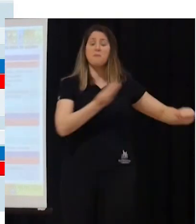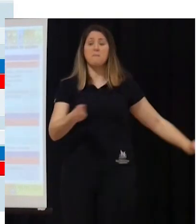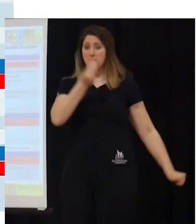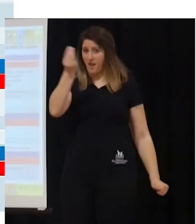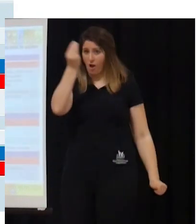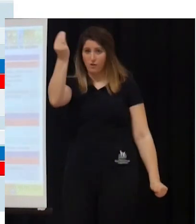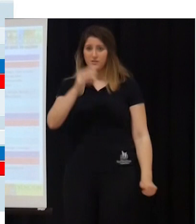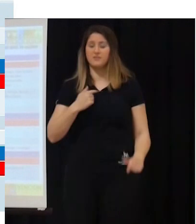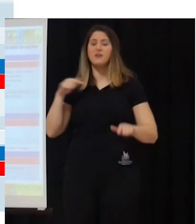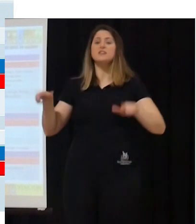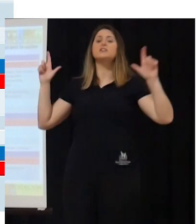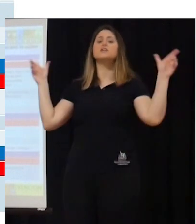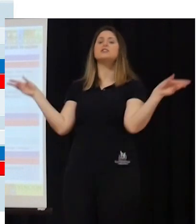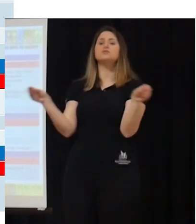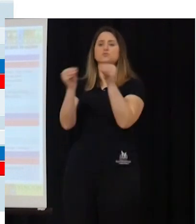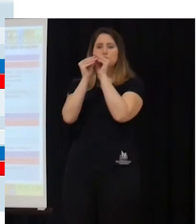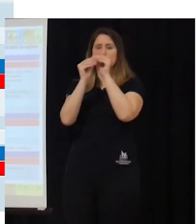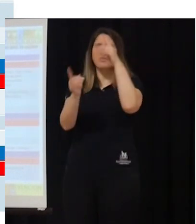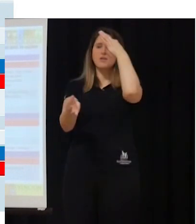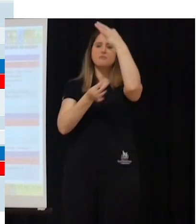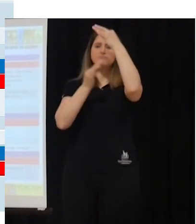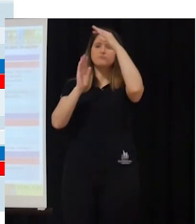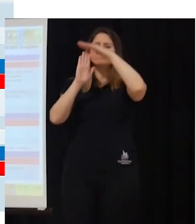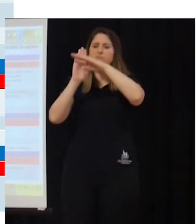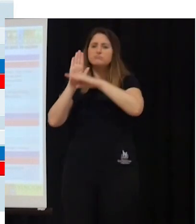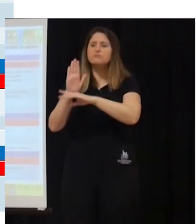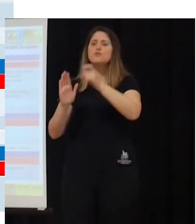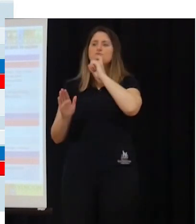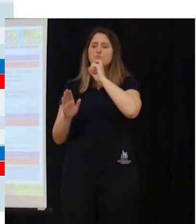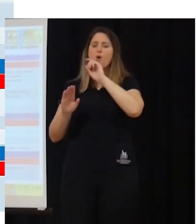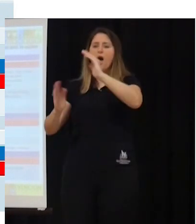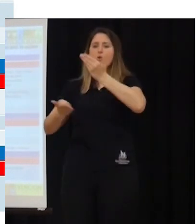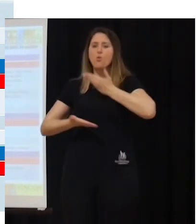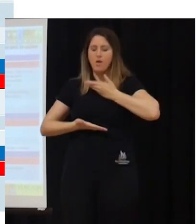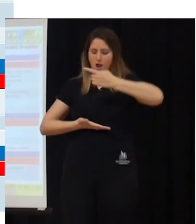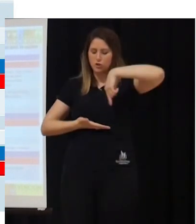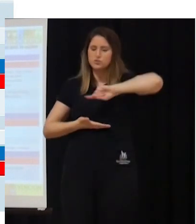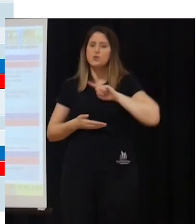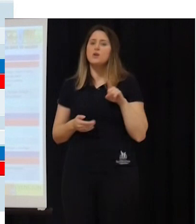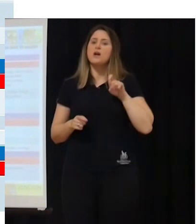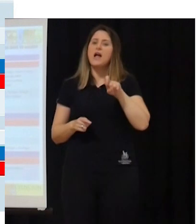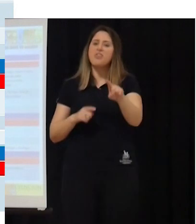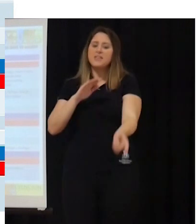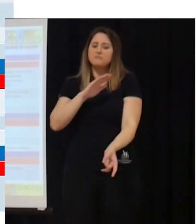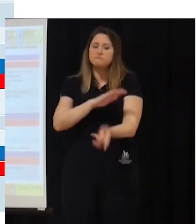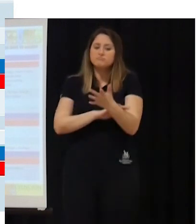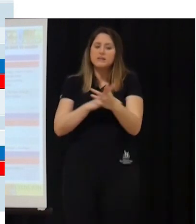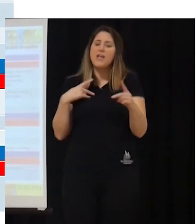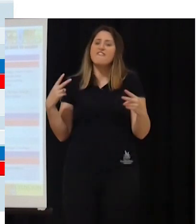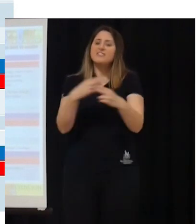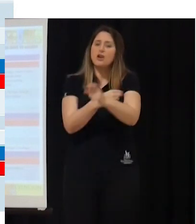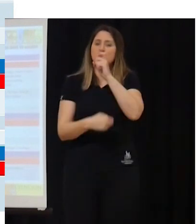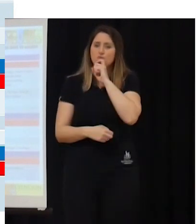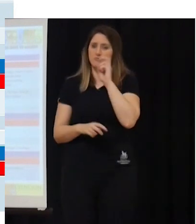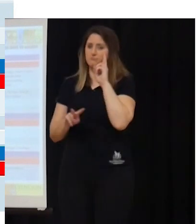mejor. Aquí tienen un resumen de esas medidas preventivas que les digo yo que nos ayudarían a no contraer el cáncer.